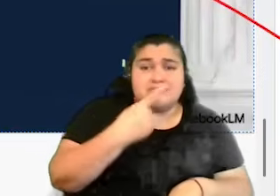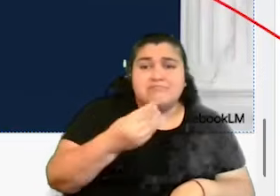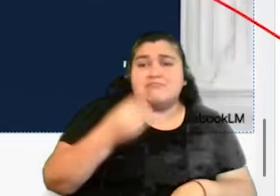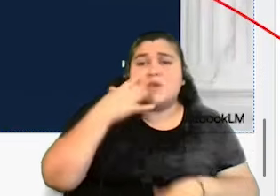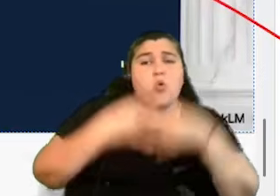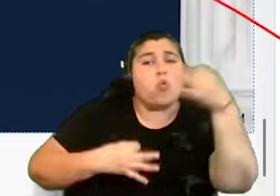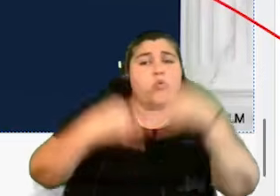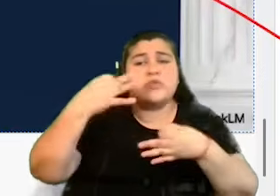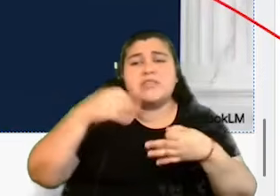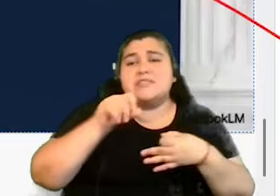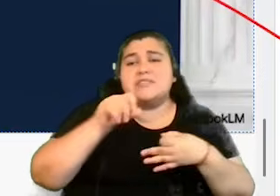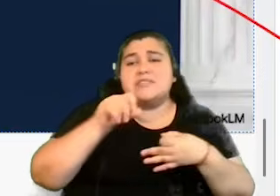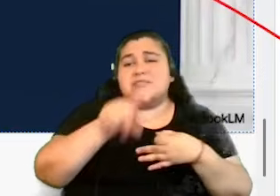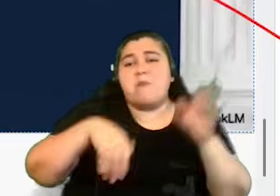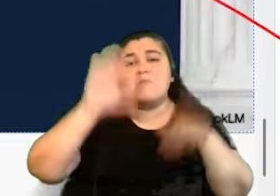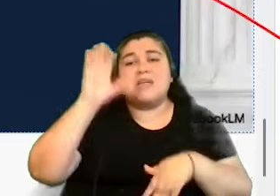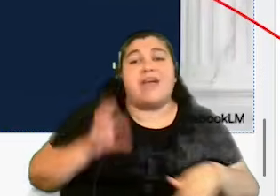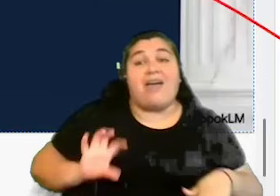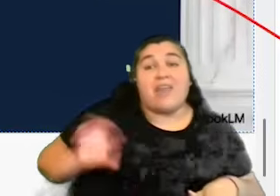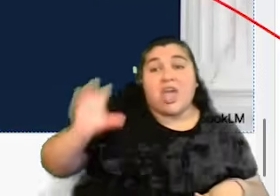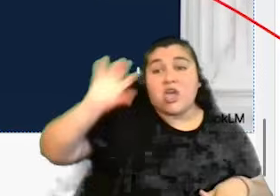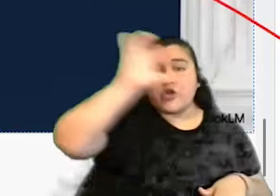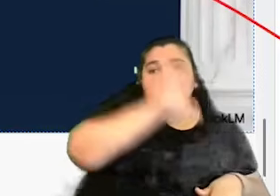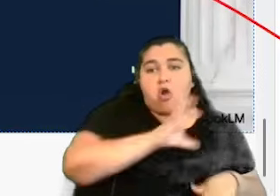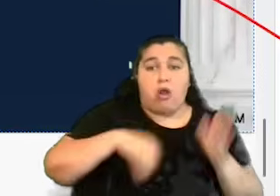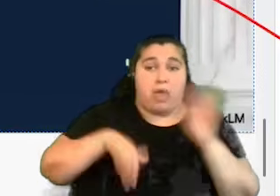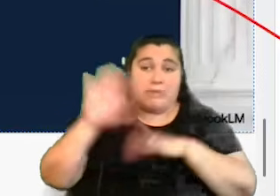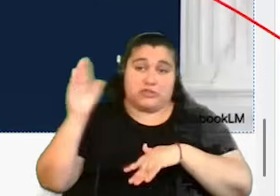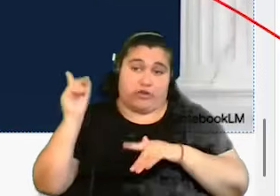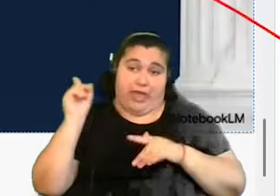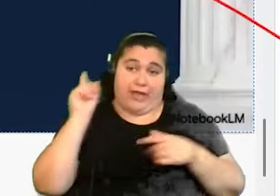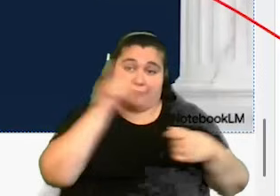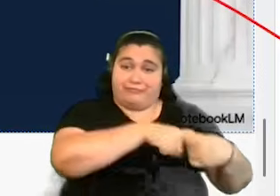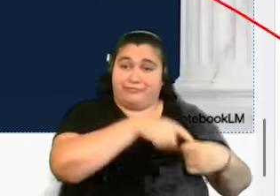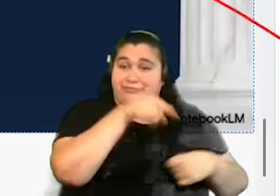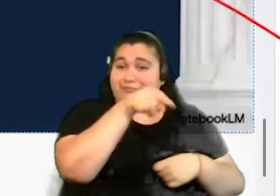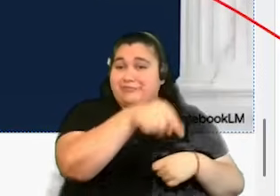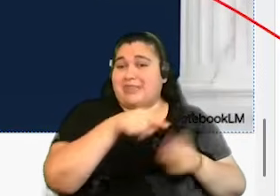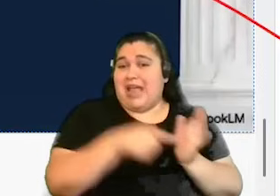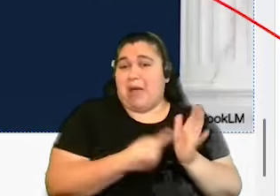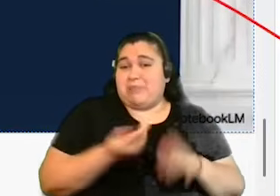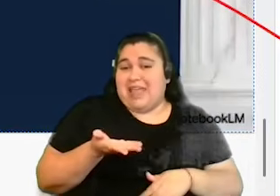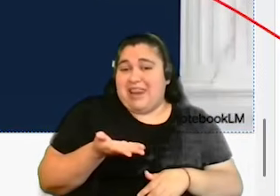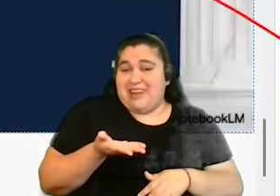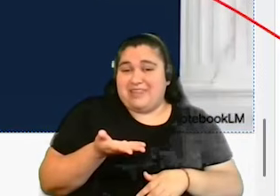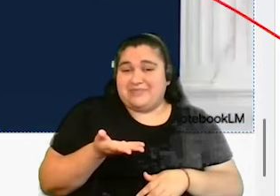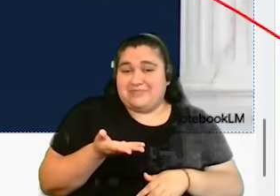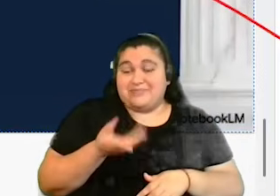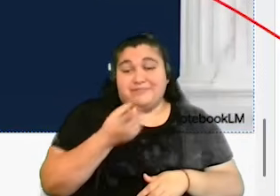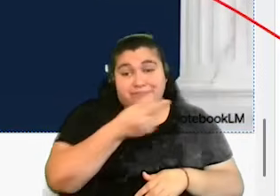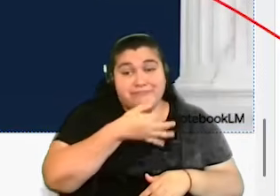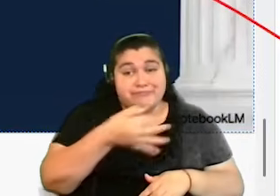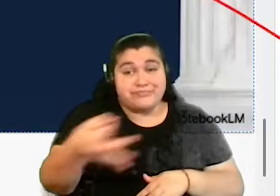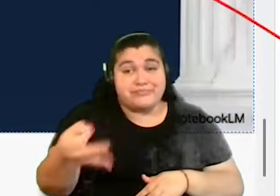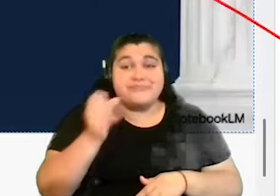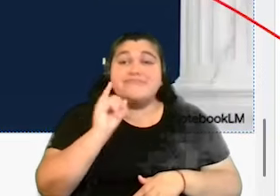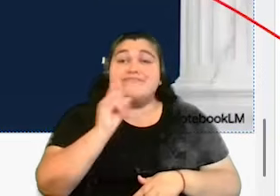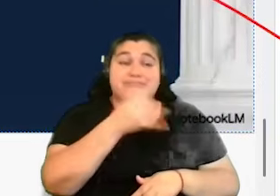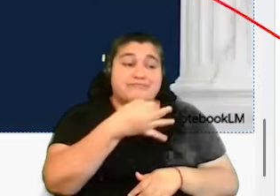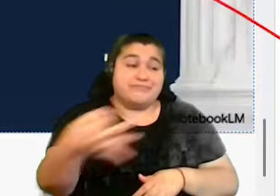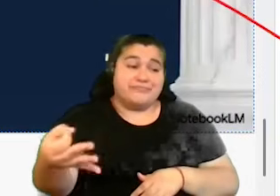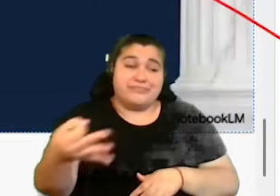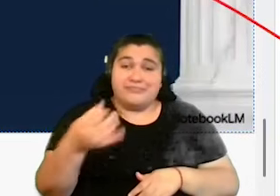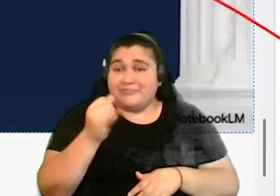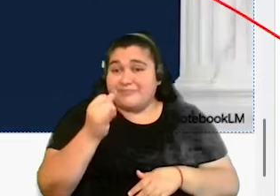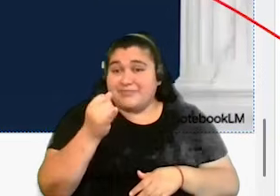importantes de las regiones se fueron todas a capital, ¿eh? Sí, no queda Bueno, nada. totalmente, Daniel, están en el segmento de